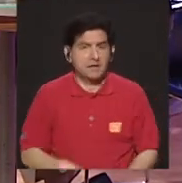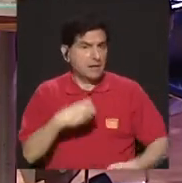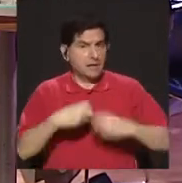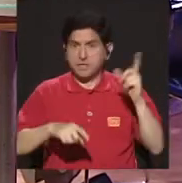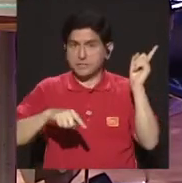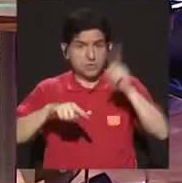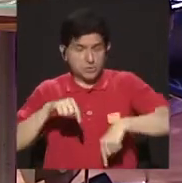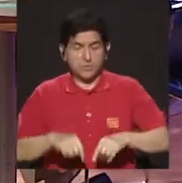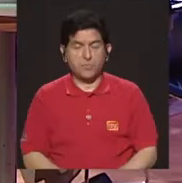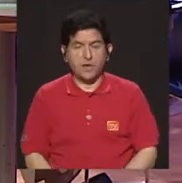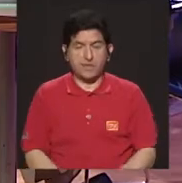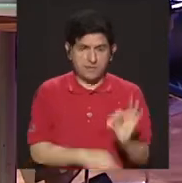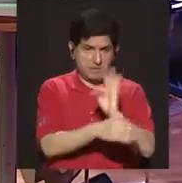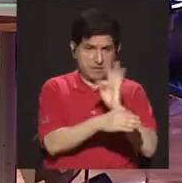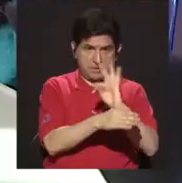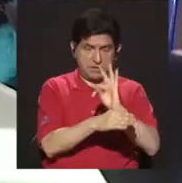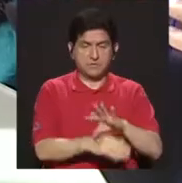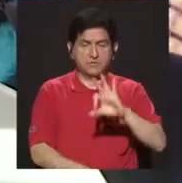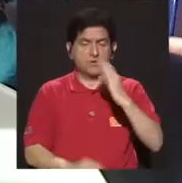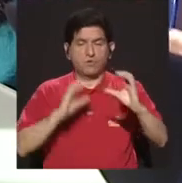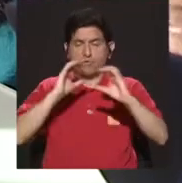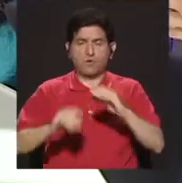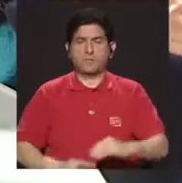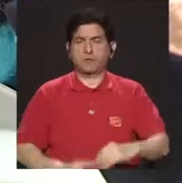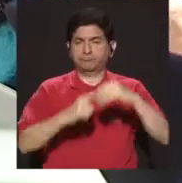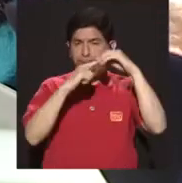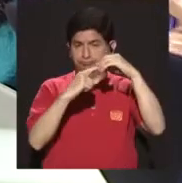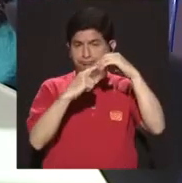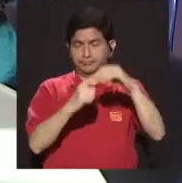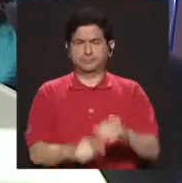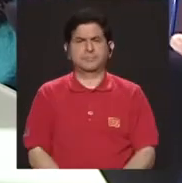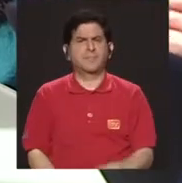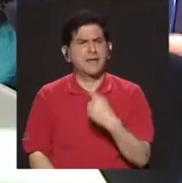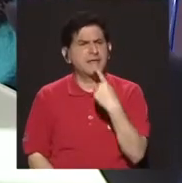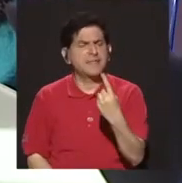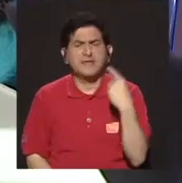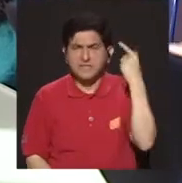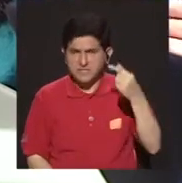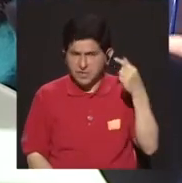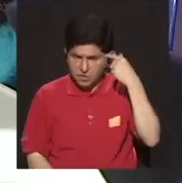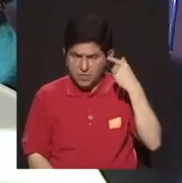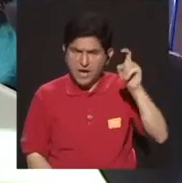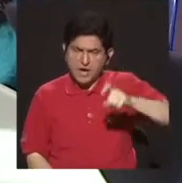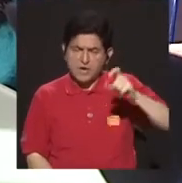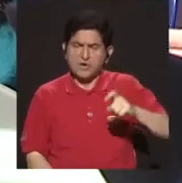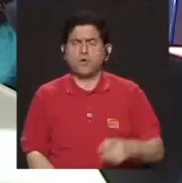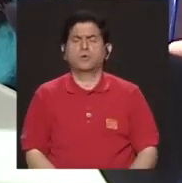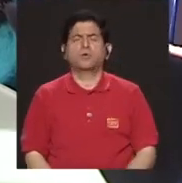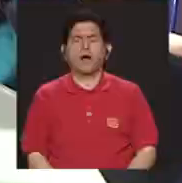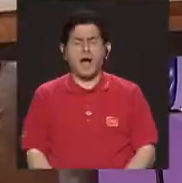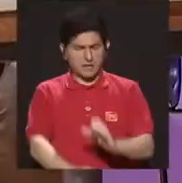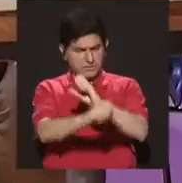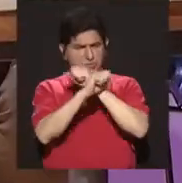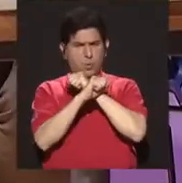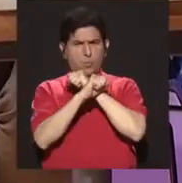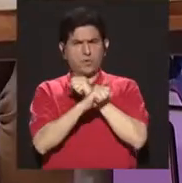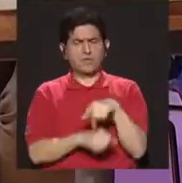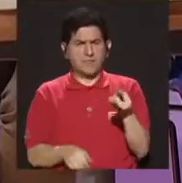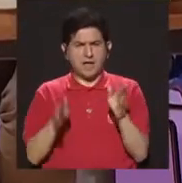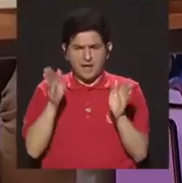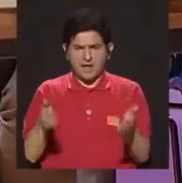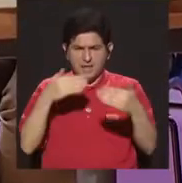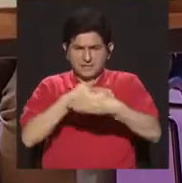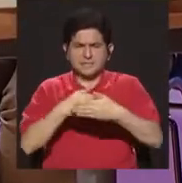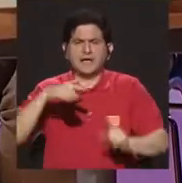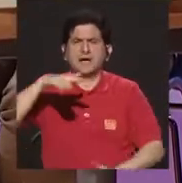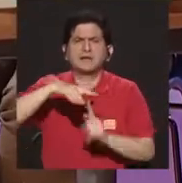televisión es el medio de comunicación más más sutil arau y ustedes dicen bueno el estado tiene que garantizar que esos convertidores de